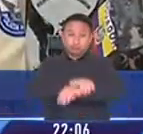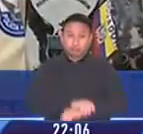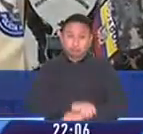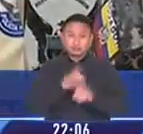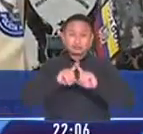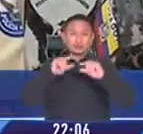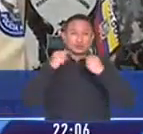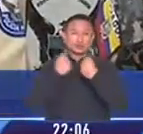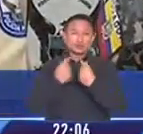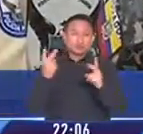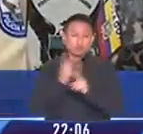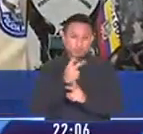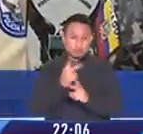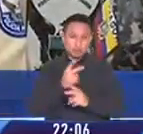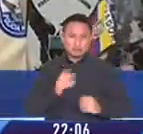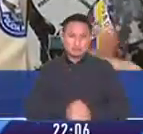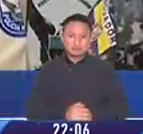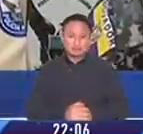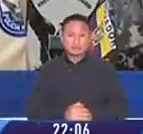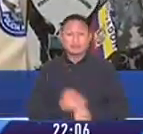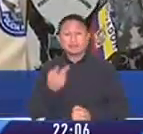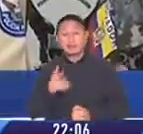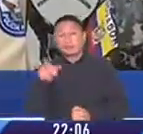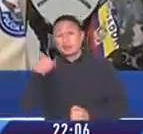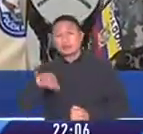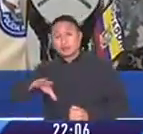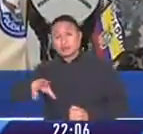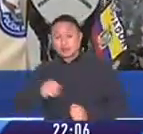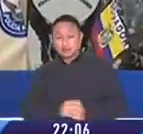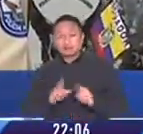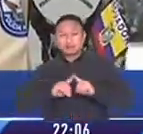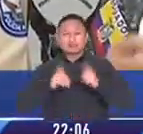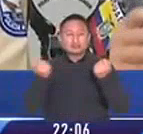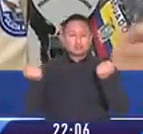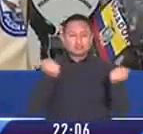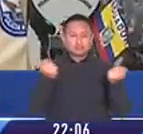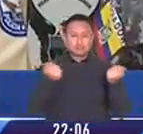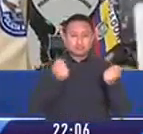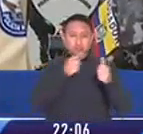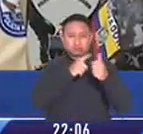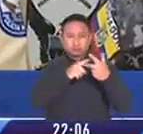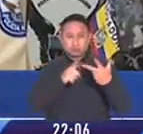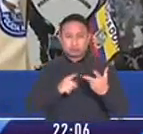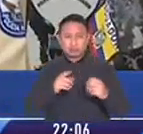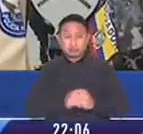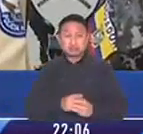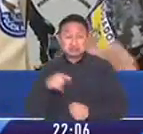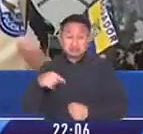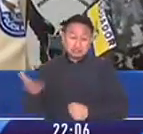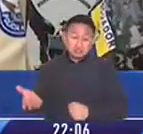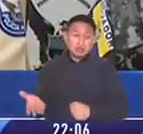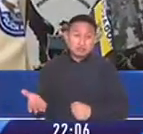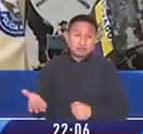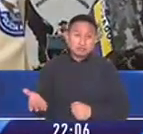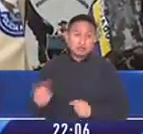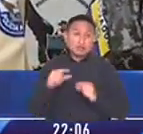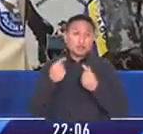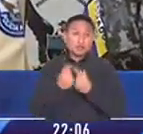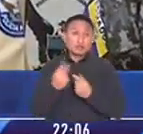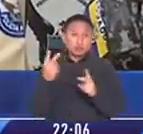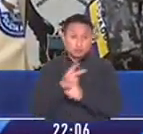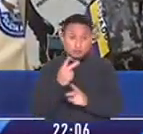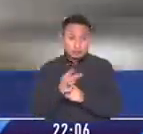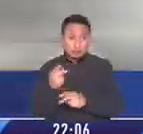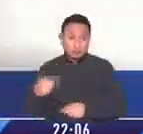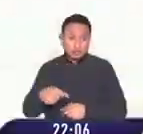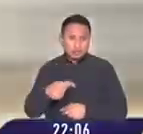grupos criminales, también de delincuentes y los diferentes operativos, tienen su respuesta y esta respuesta es de los grupos criminales